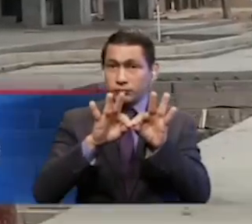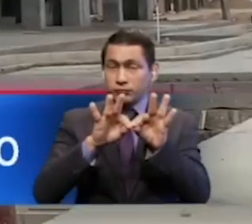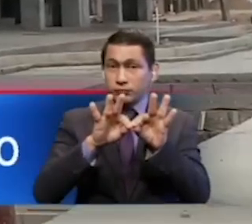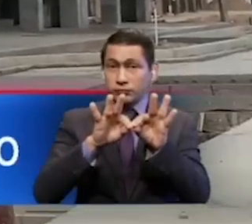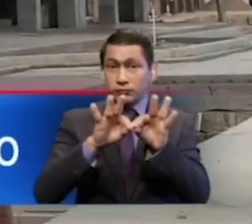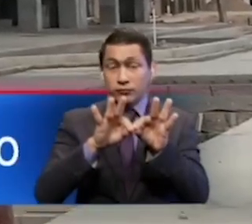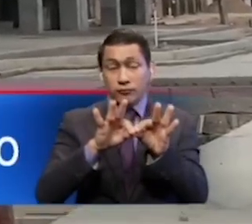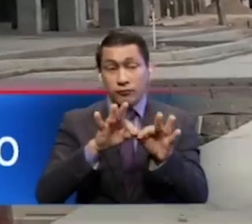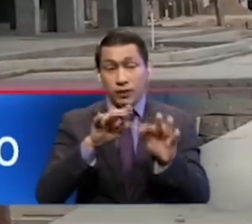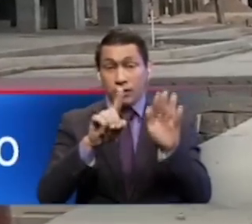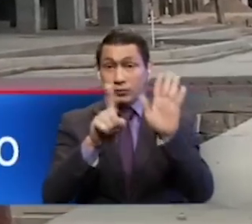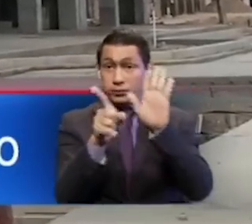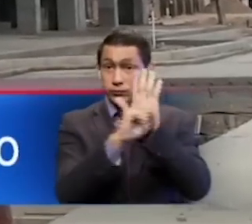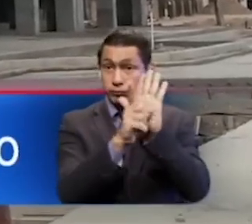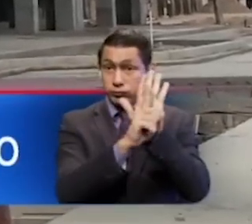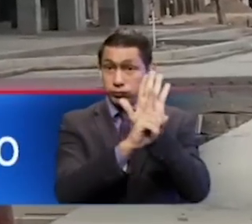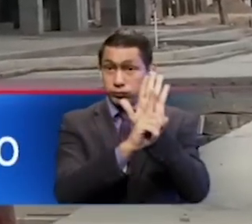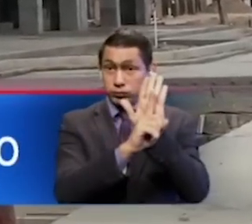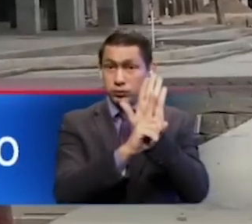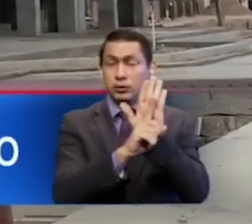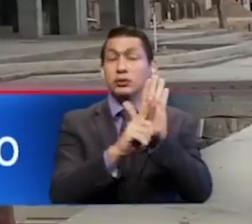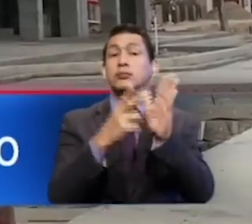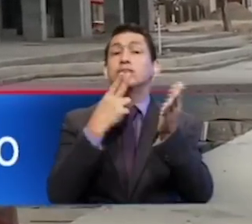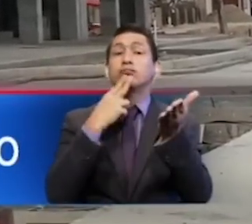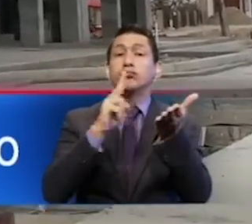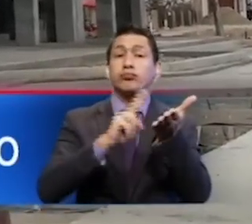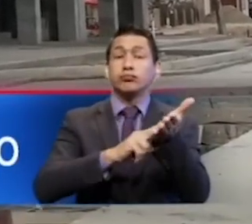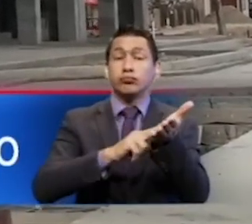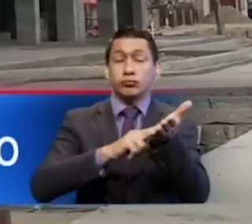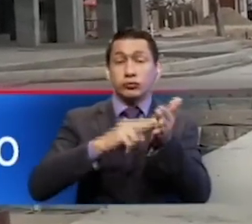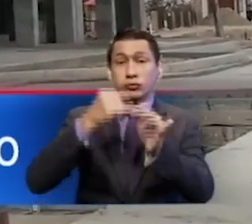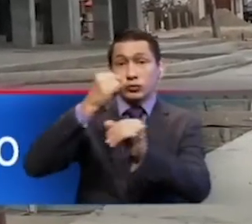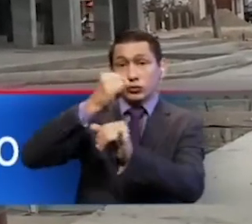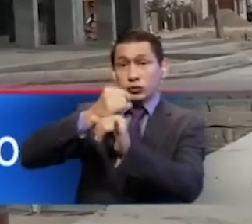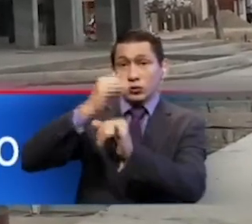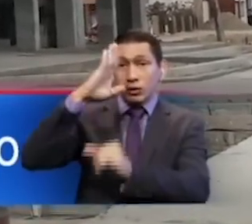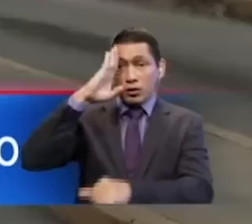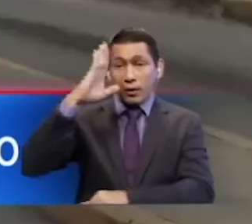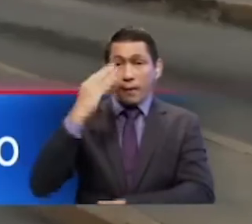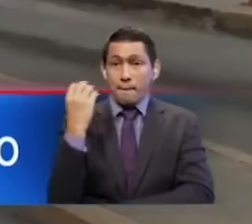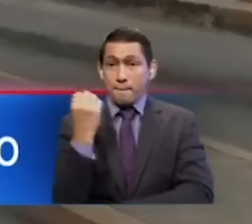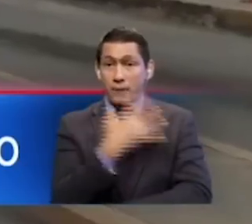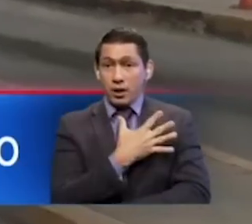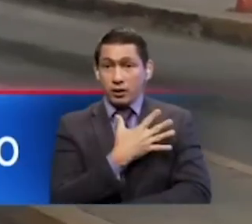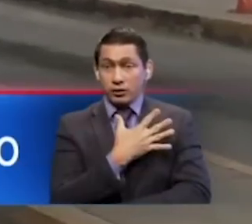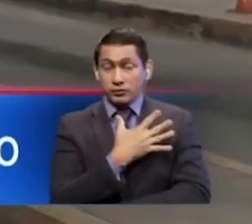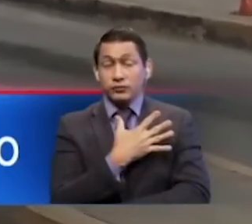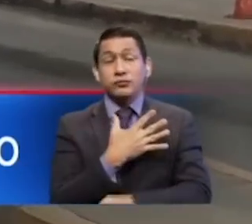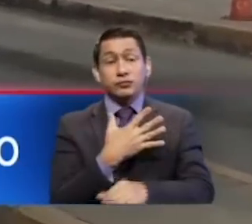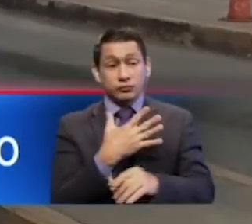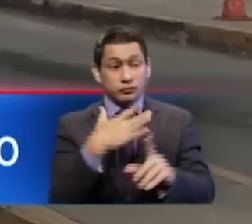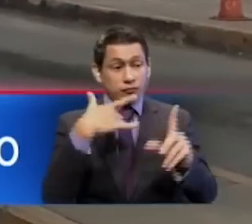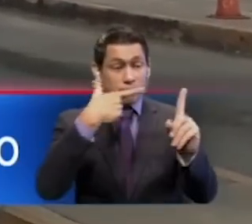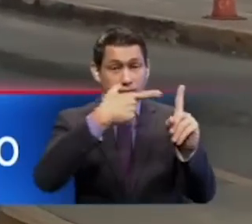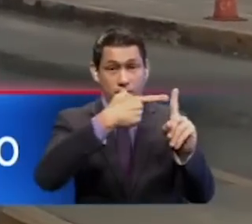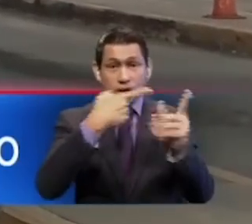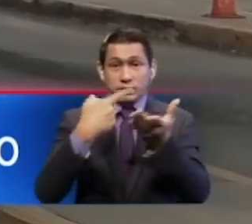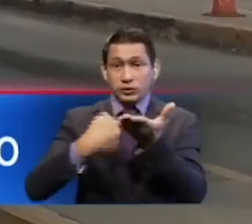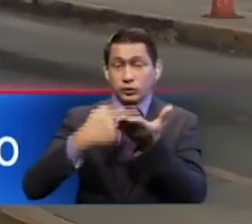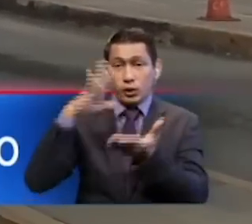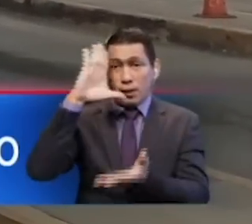esta alerta se generó un boletín por parte de la Armada en la que indican que habrían tenido una reunión con la Policía